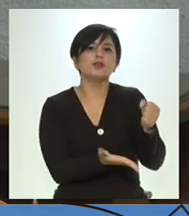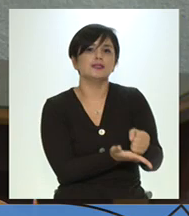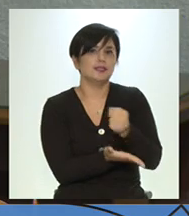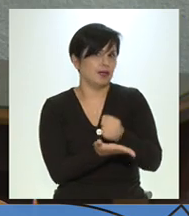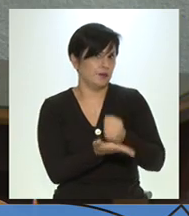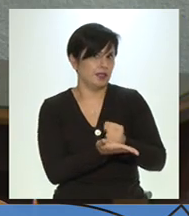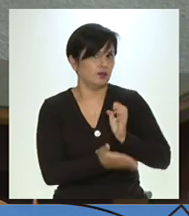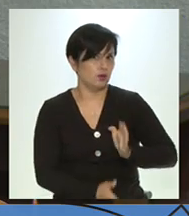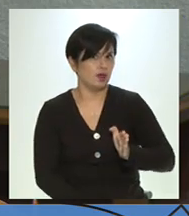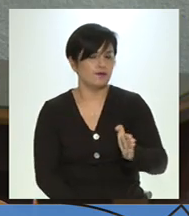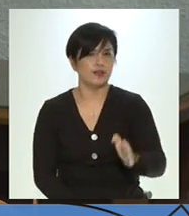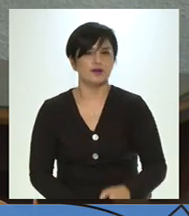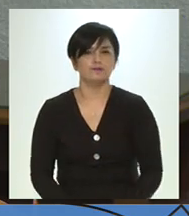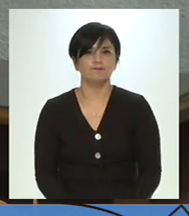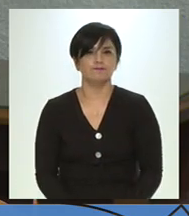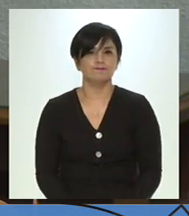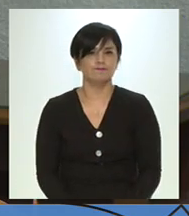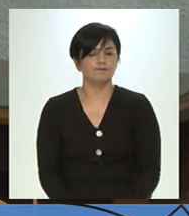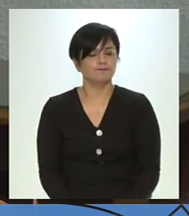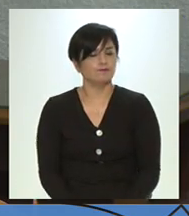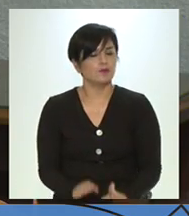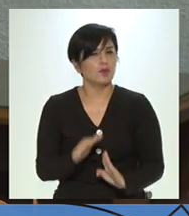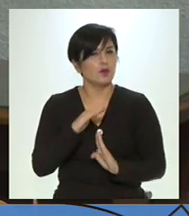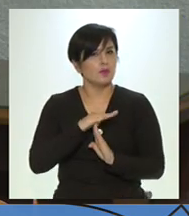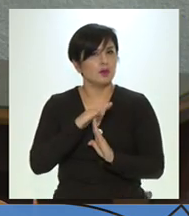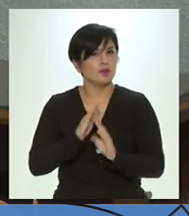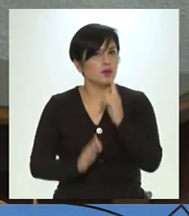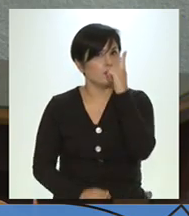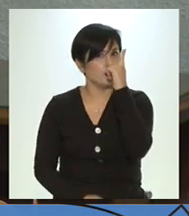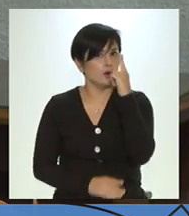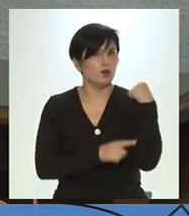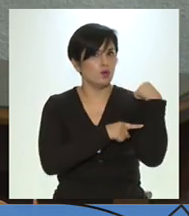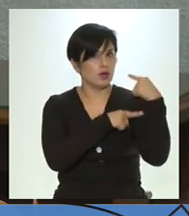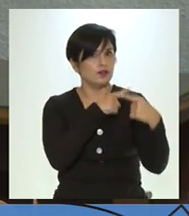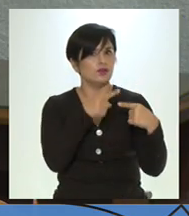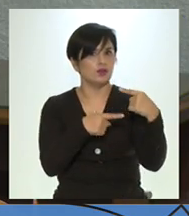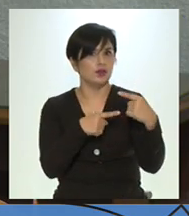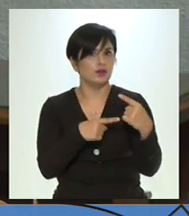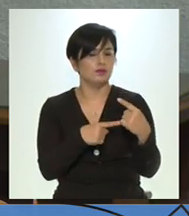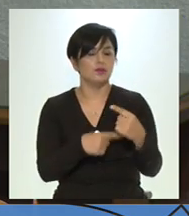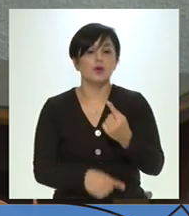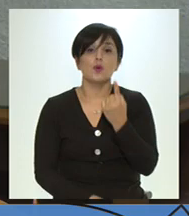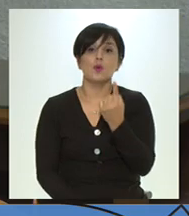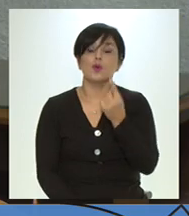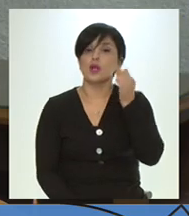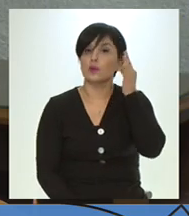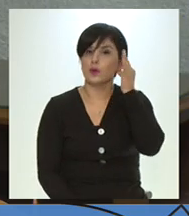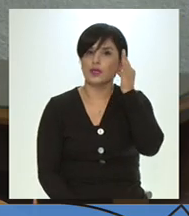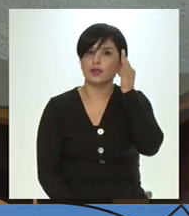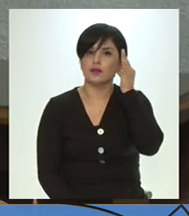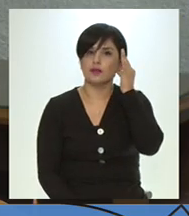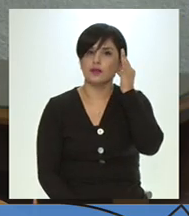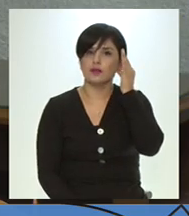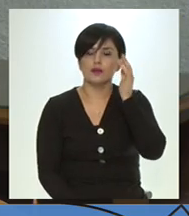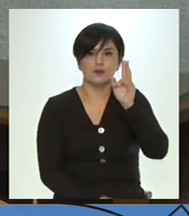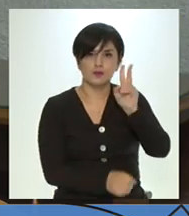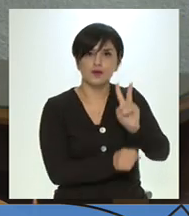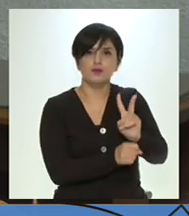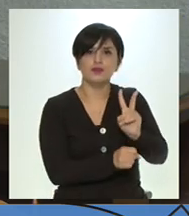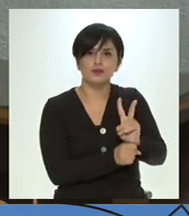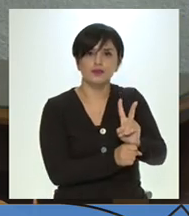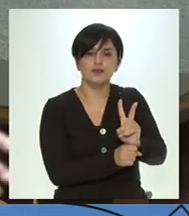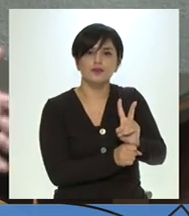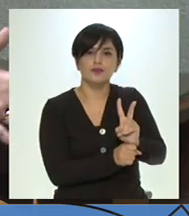permítanme detenerme en un solo testimonio el de una mujer una docente